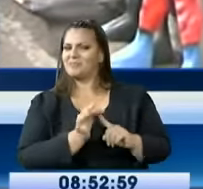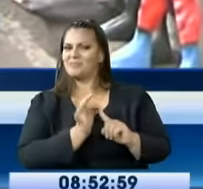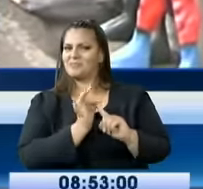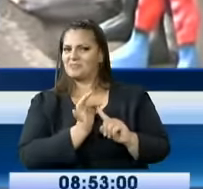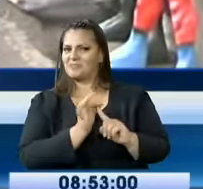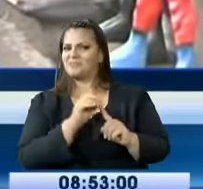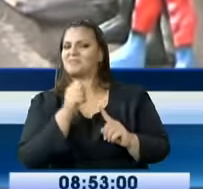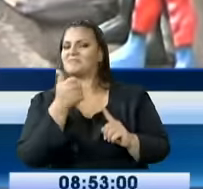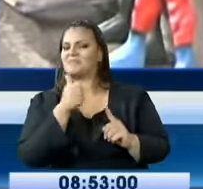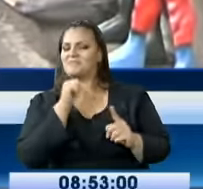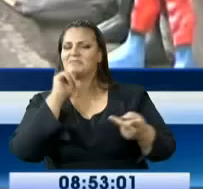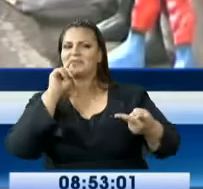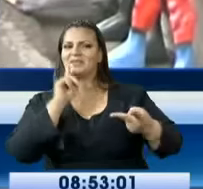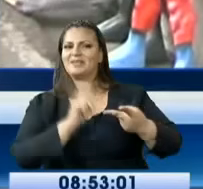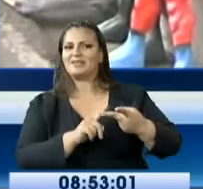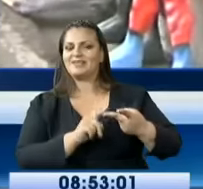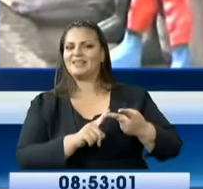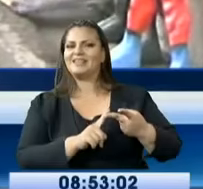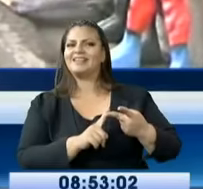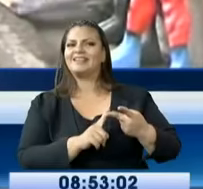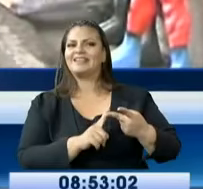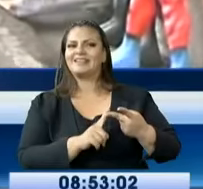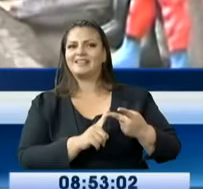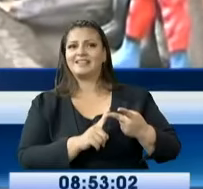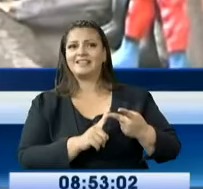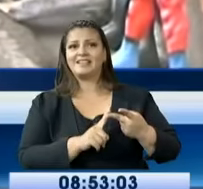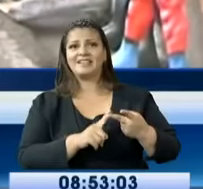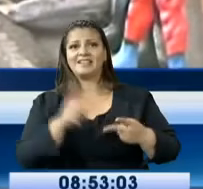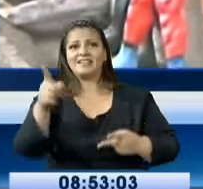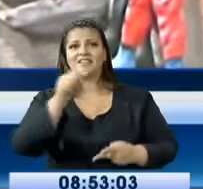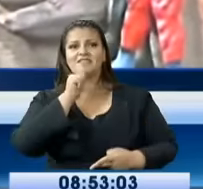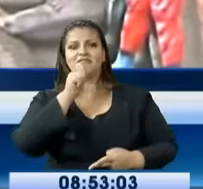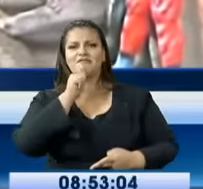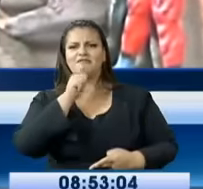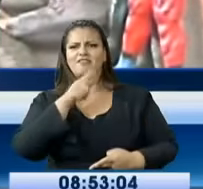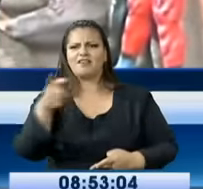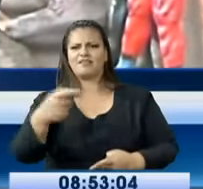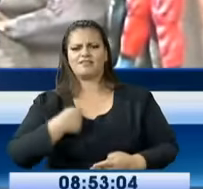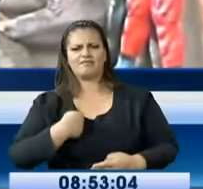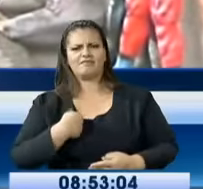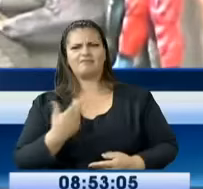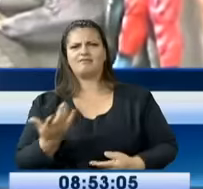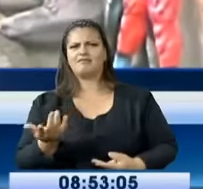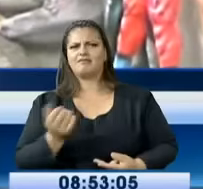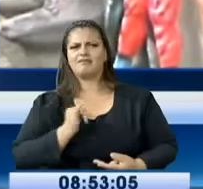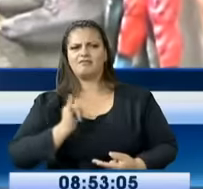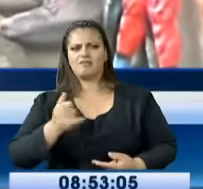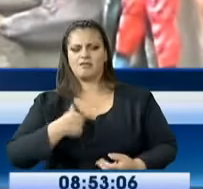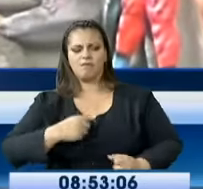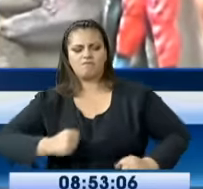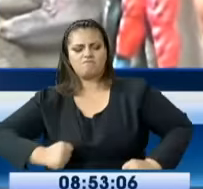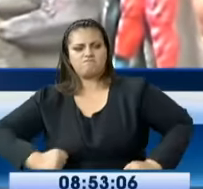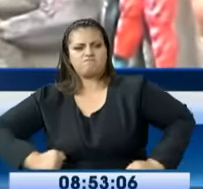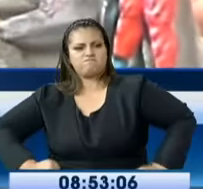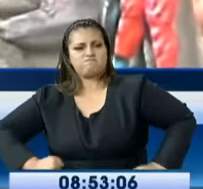$5, ¿verdad? Y segundo, a ese Popeye le falta lo que yo tengo, más